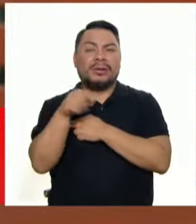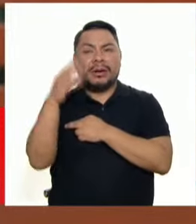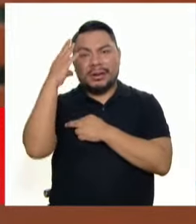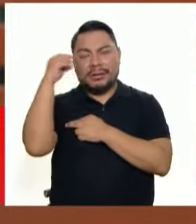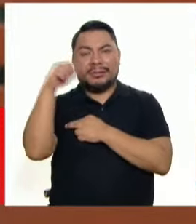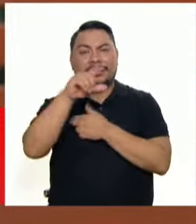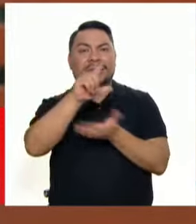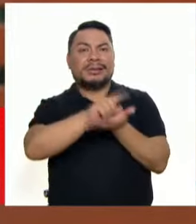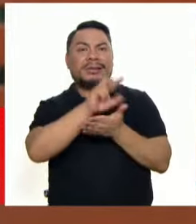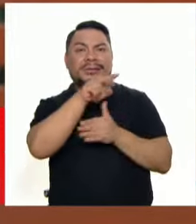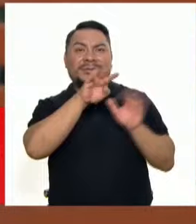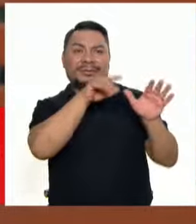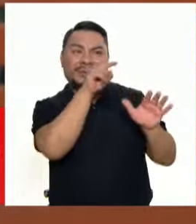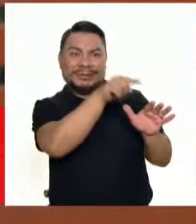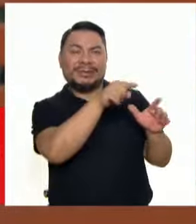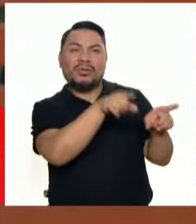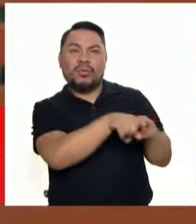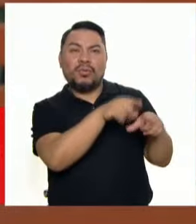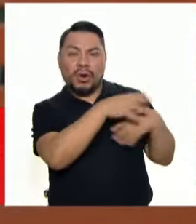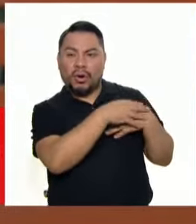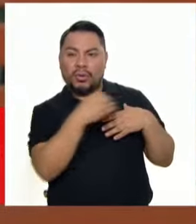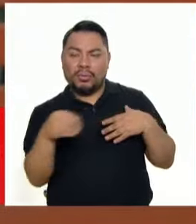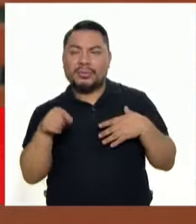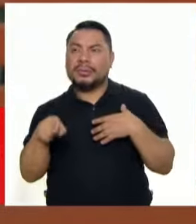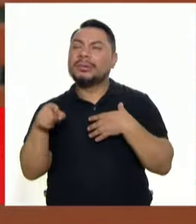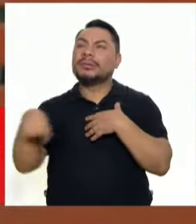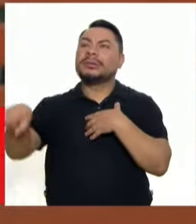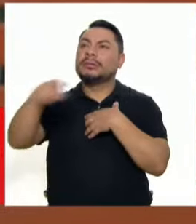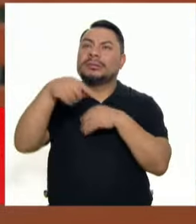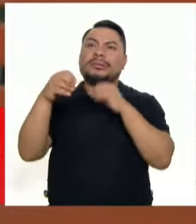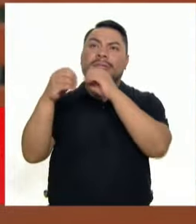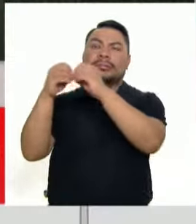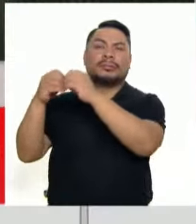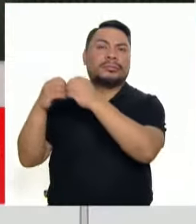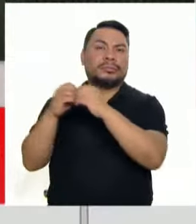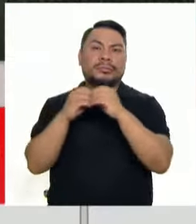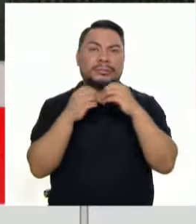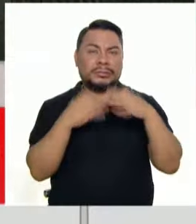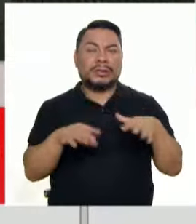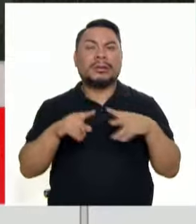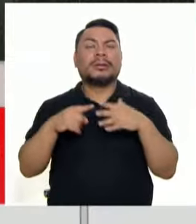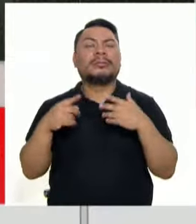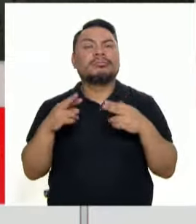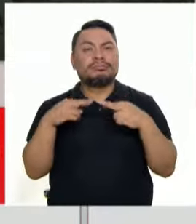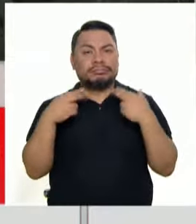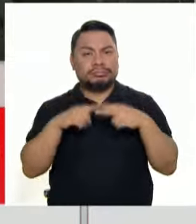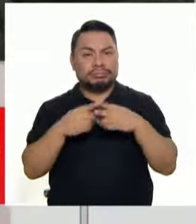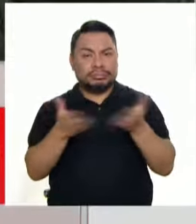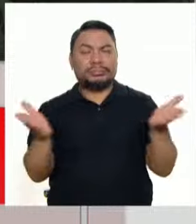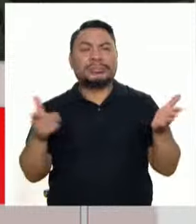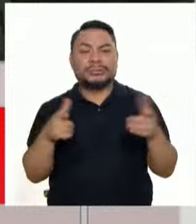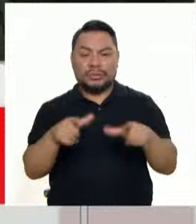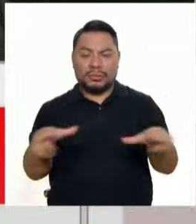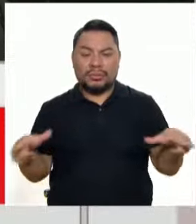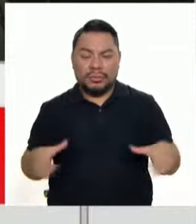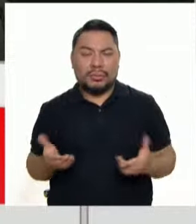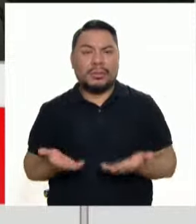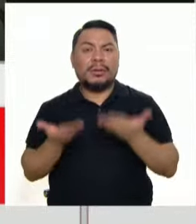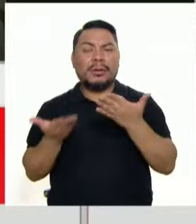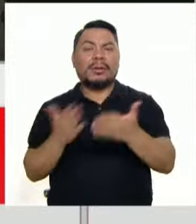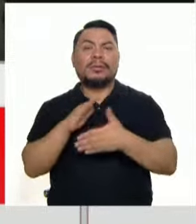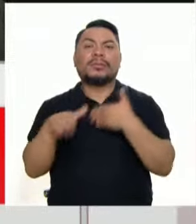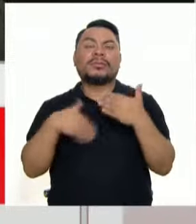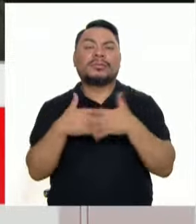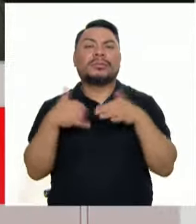Lima 2019. Ya tenemos los terrenos saneados, hemos hecho ya la ceremonia de inicio y entrega de terreno para la